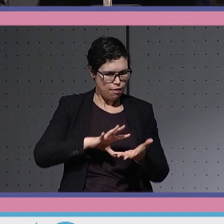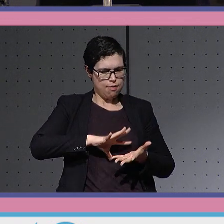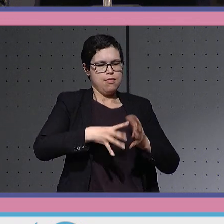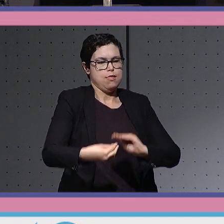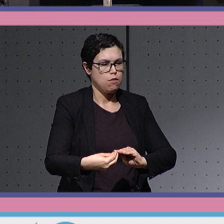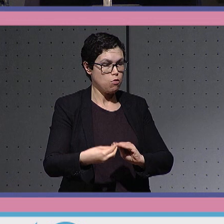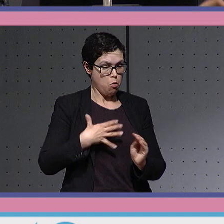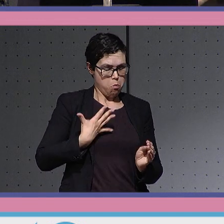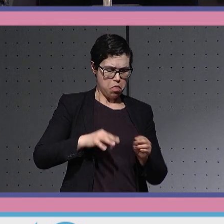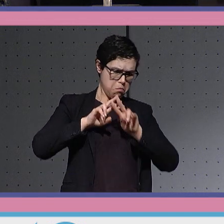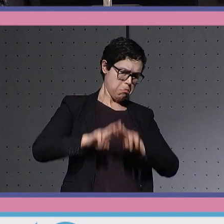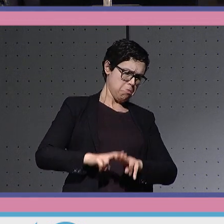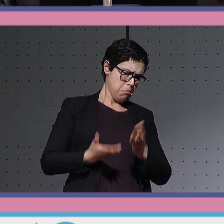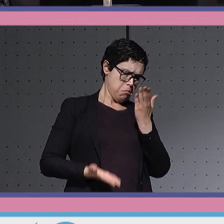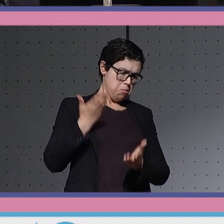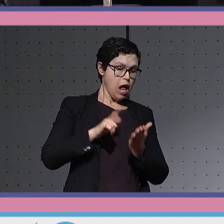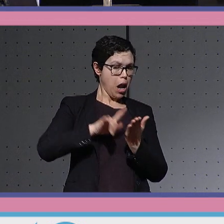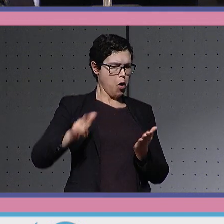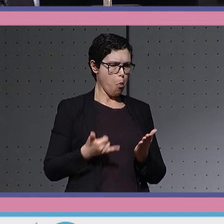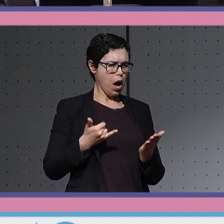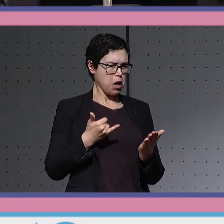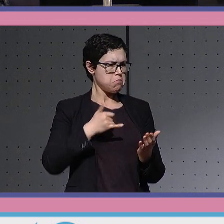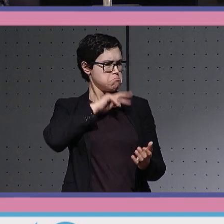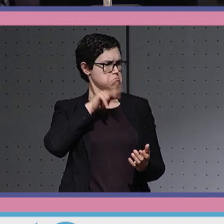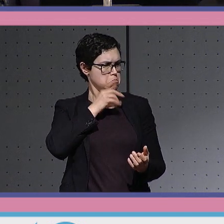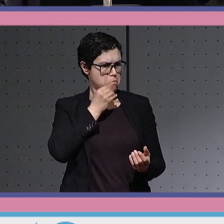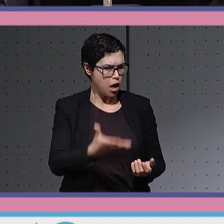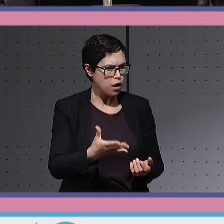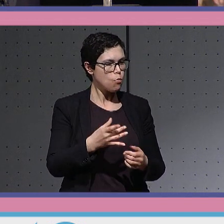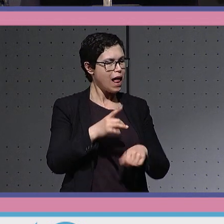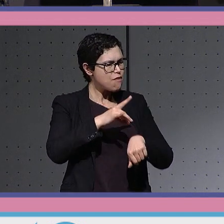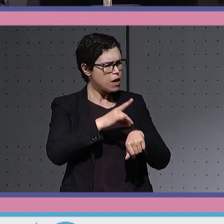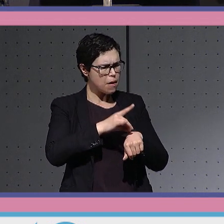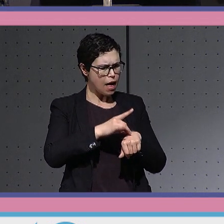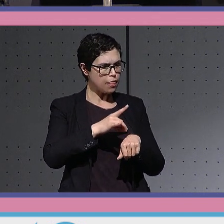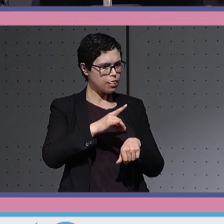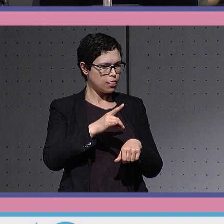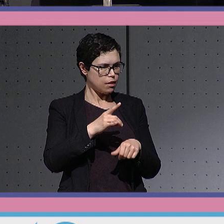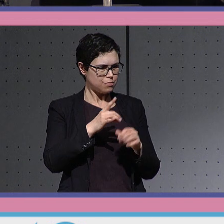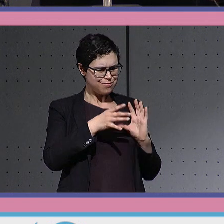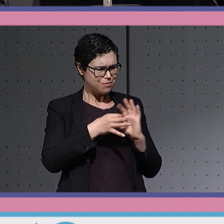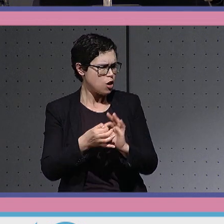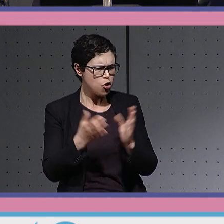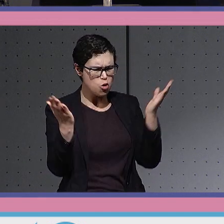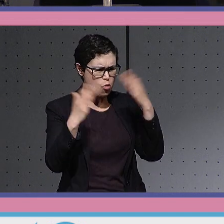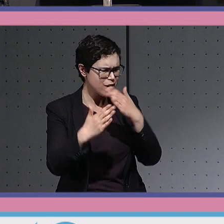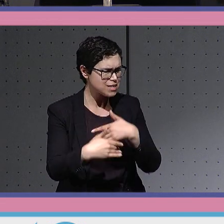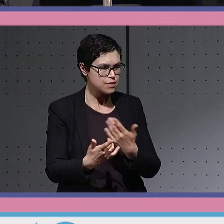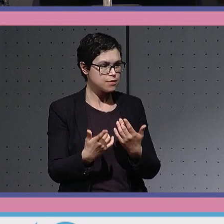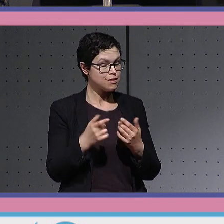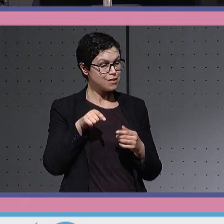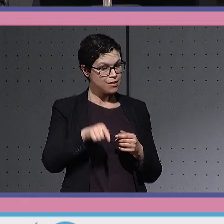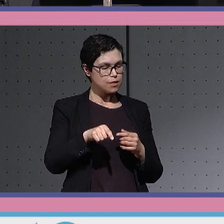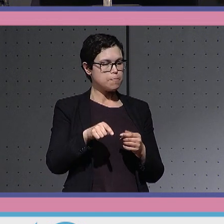lenguaje fluido, etcétera, ¿no? No está asociado a ninguna enfermedad médica reconocida hasta este momento y requiere un apoyo para los